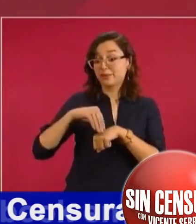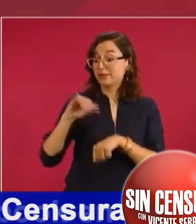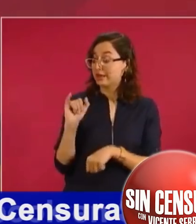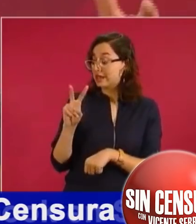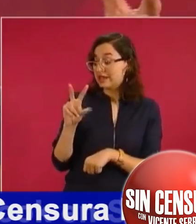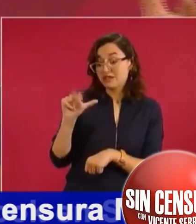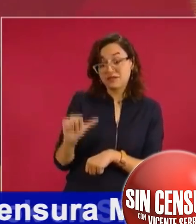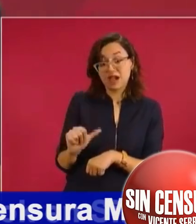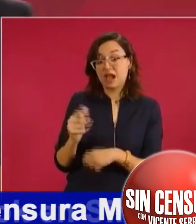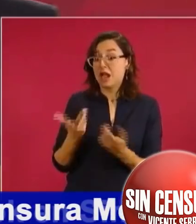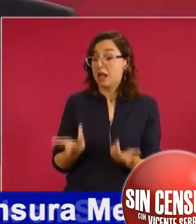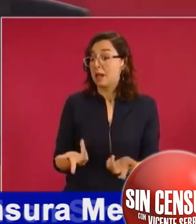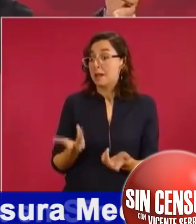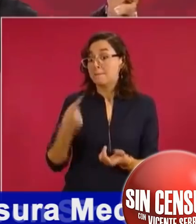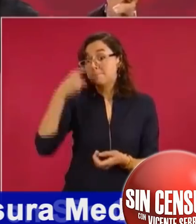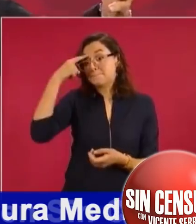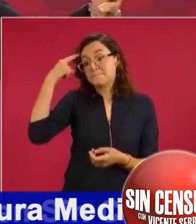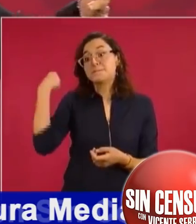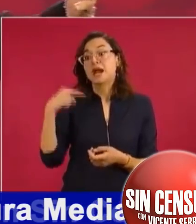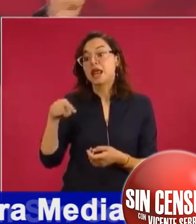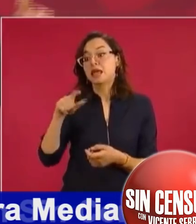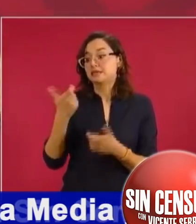Hay que hacer más grande el pastel,